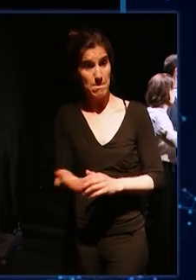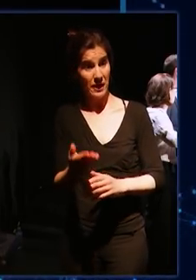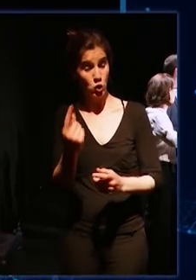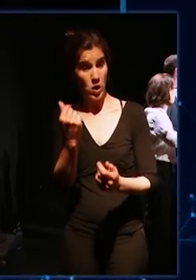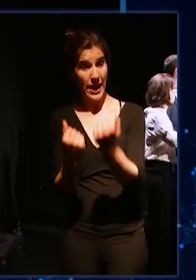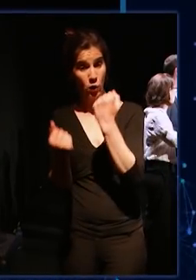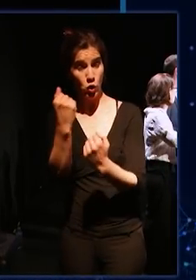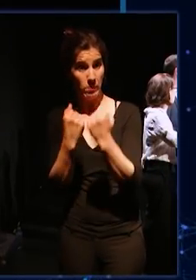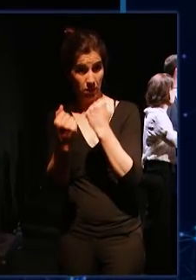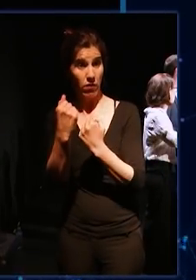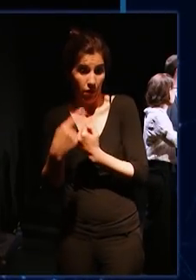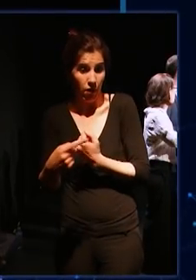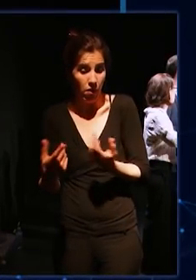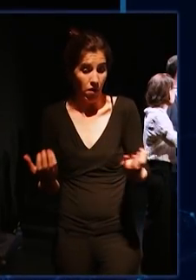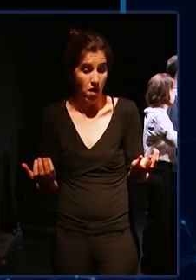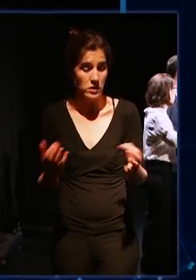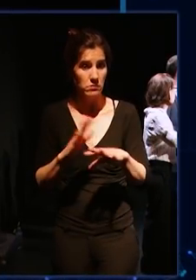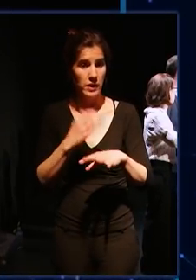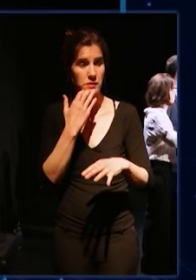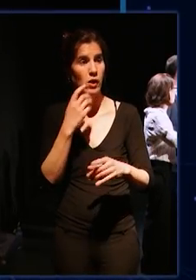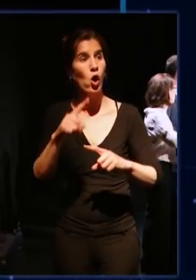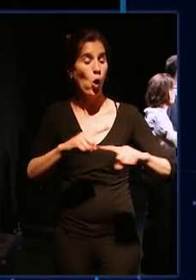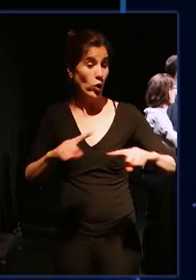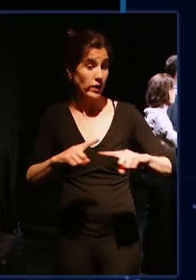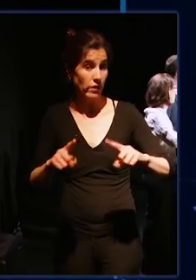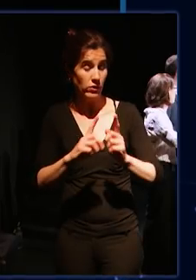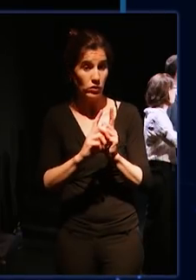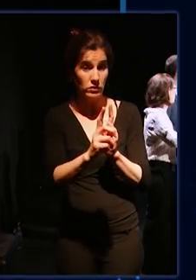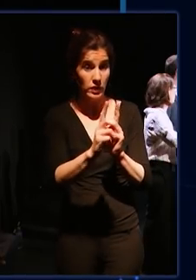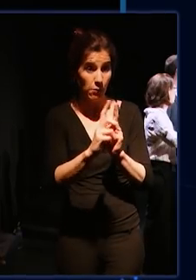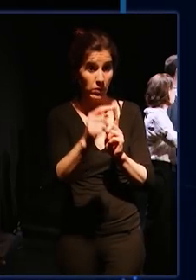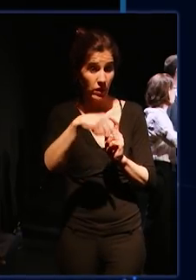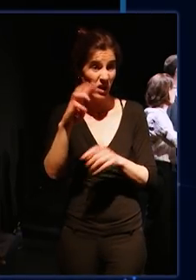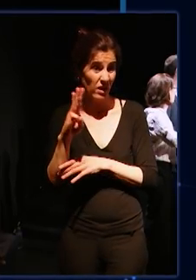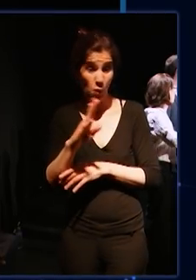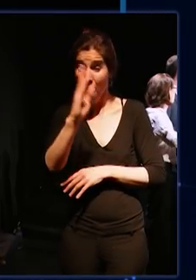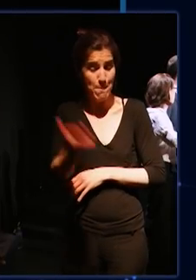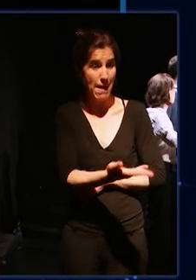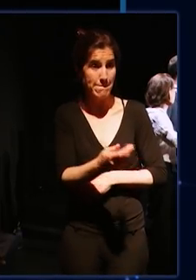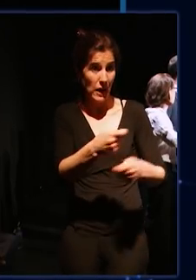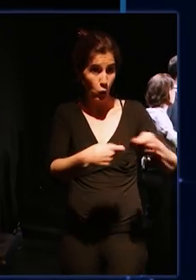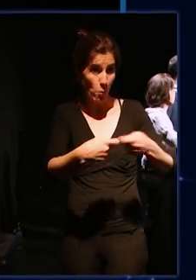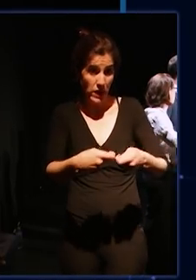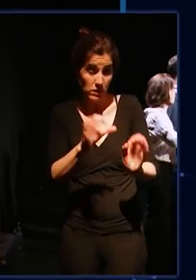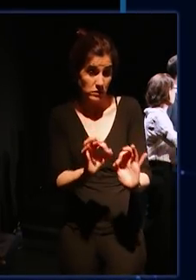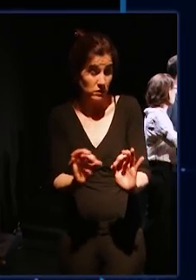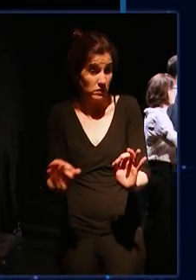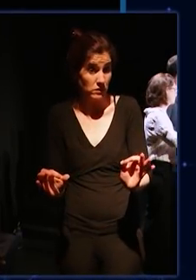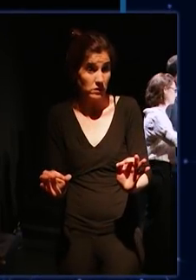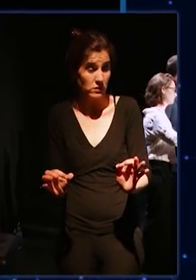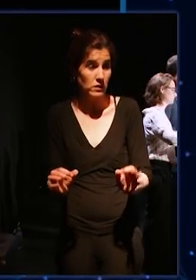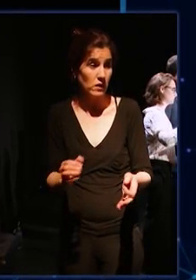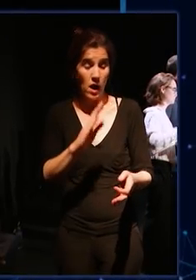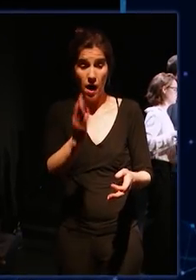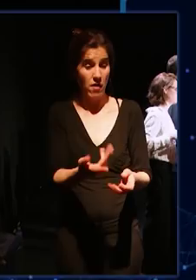tiene pues la organización de la movilidad en Cardedeu en el comercio. Y eso requiere, y en la actividad